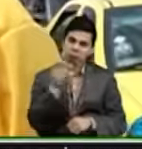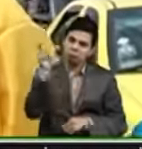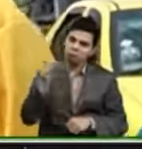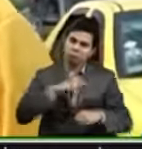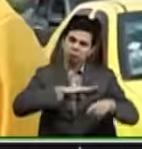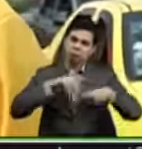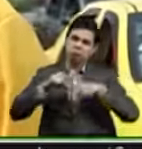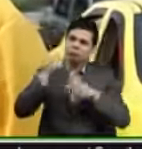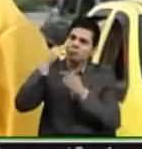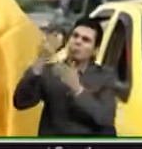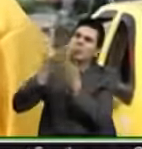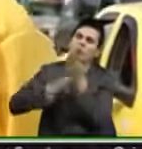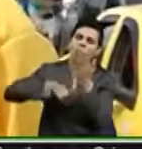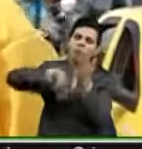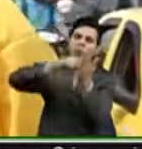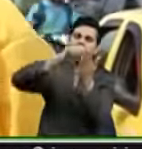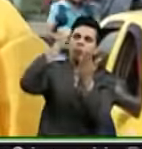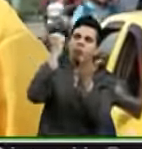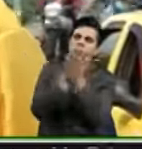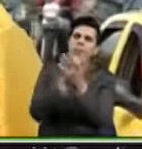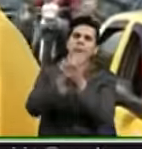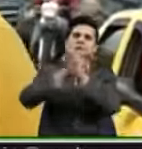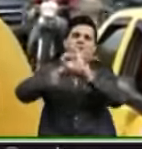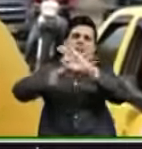que no tenga un documento donde diga que se derogó